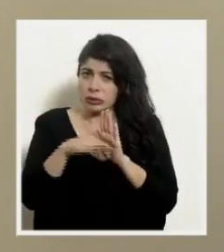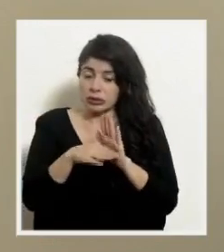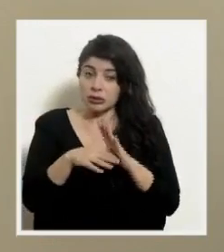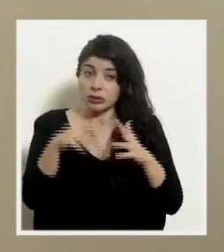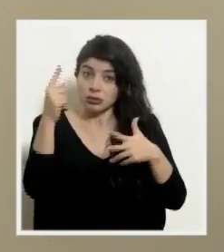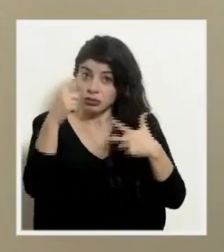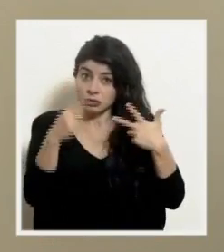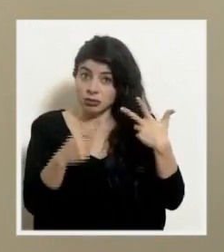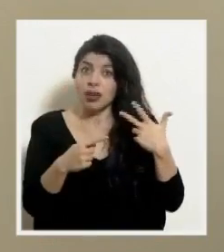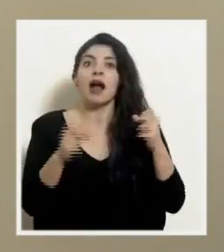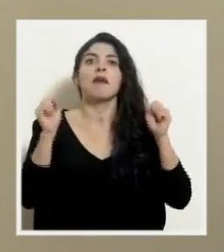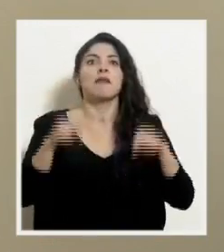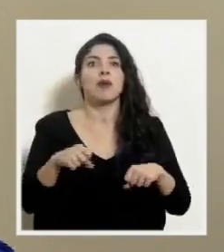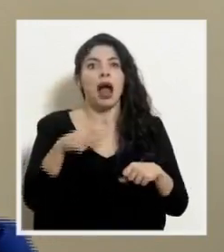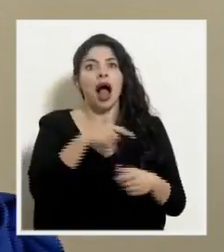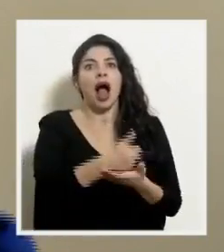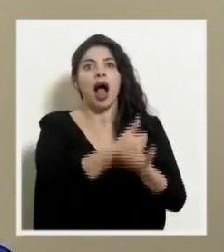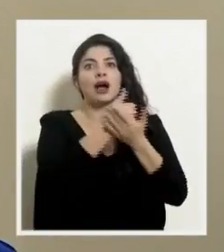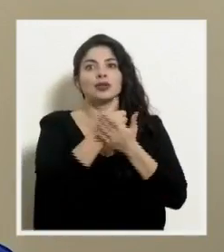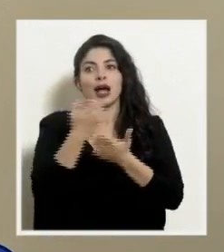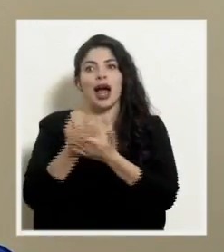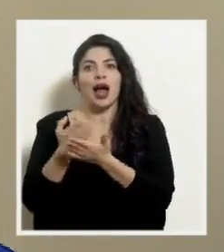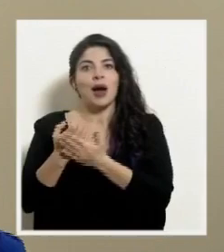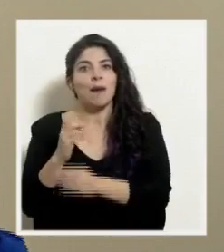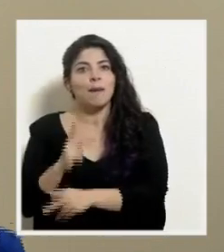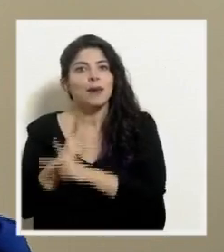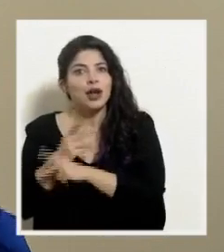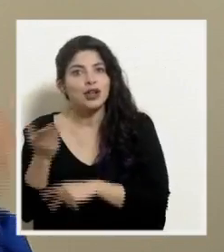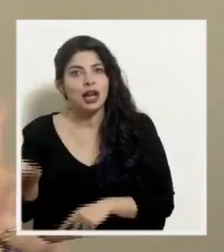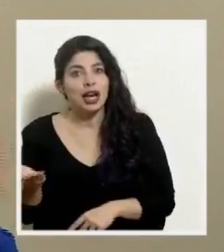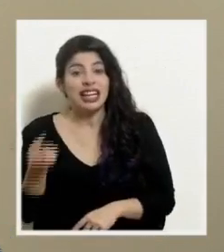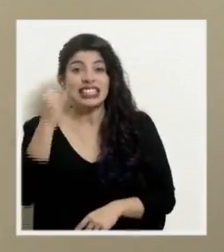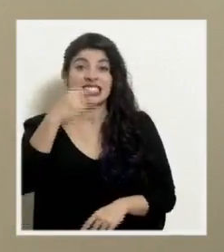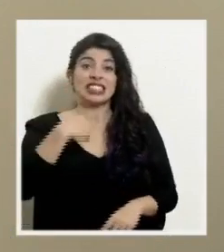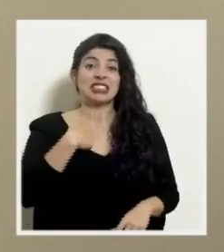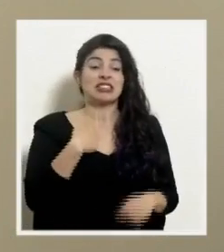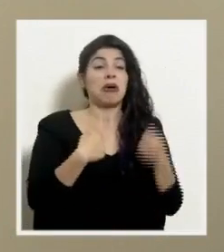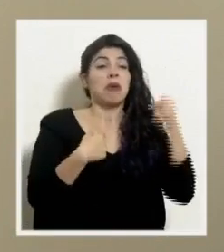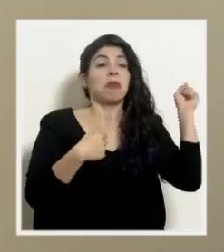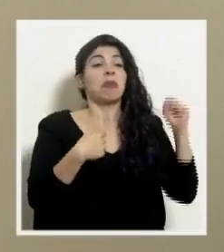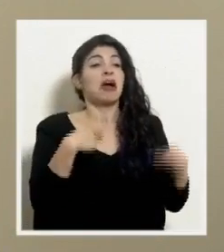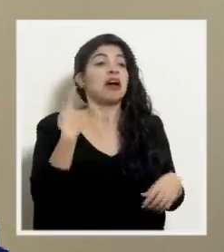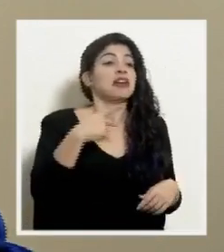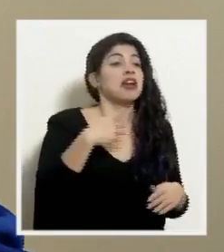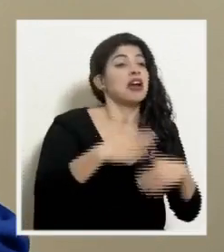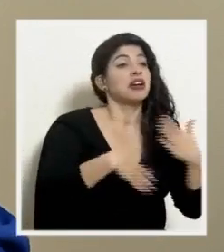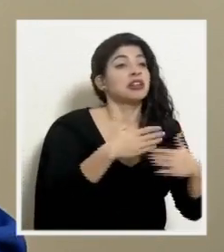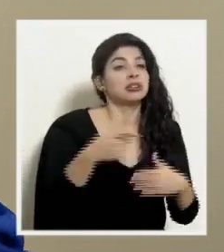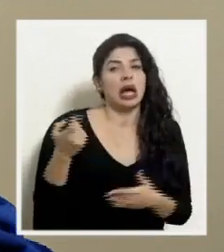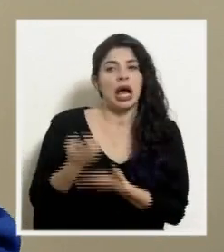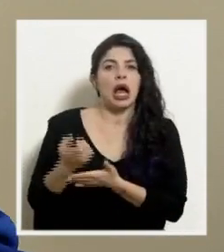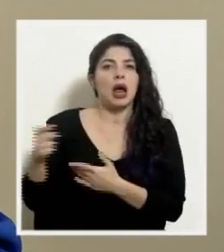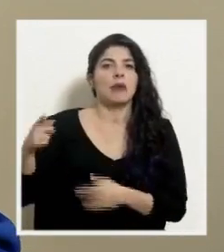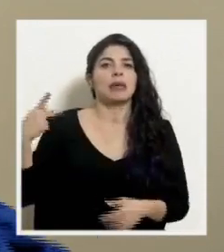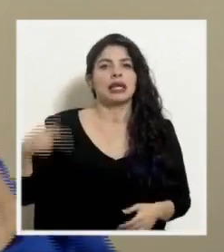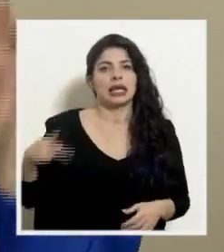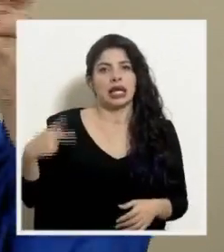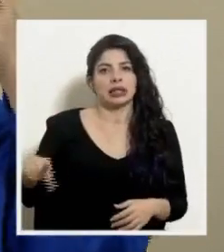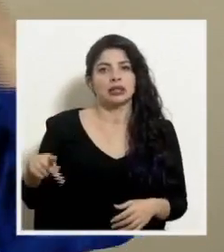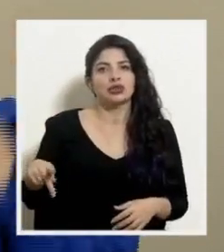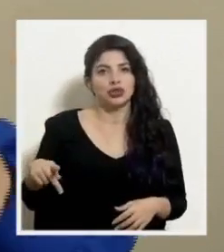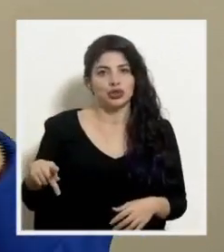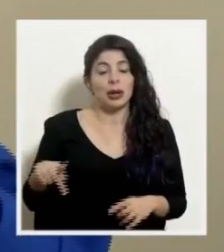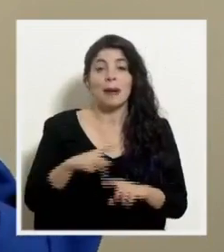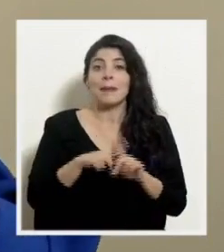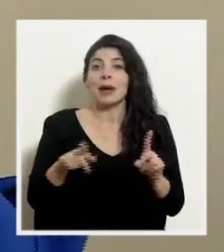proteger las mismas actividades económicas. Entre más nos exponemos, más exponemos el desarrollo económico. Sin embargo, ha sido